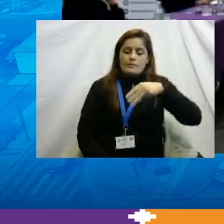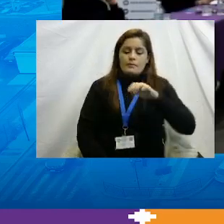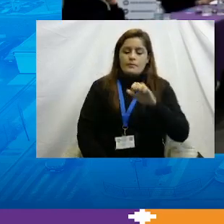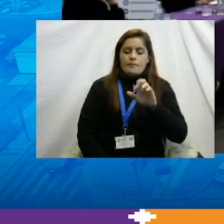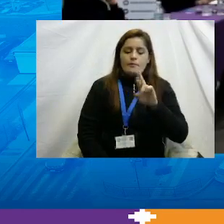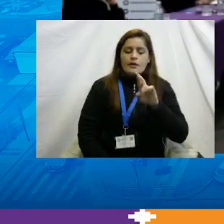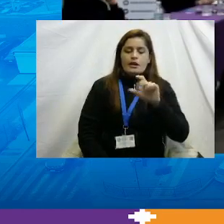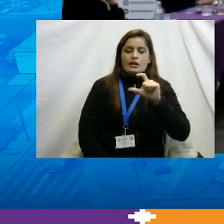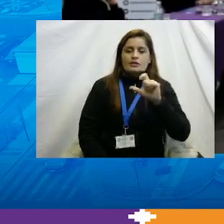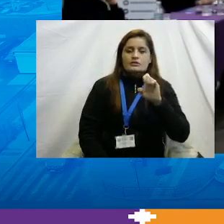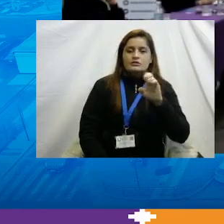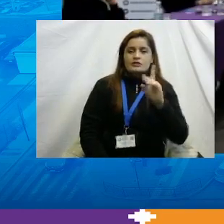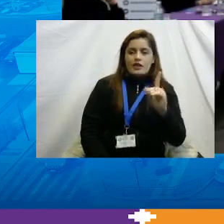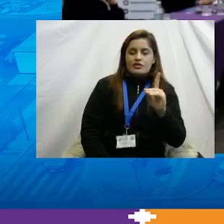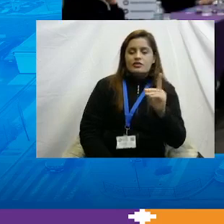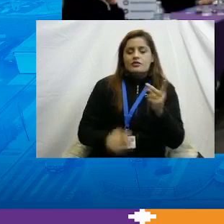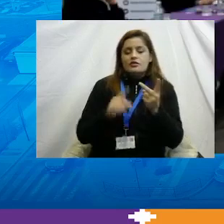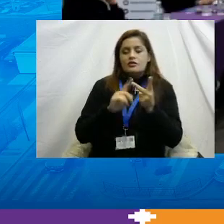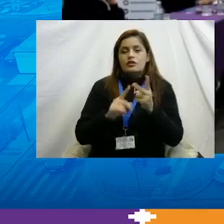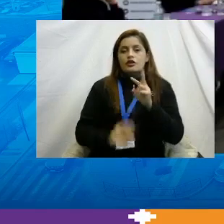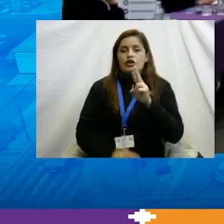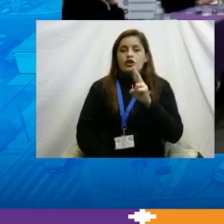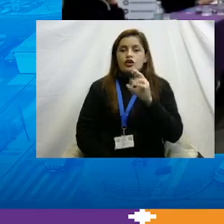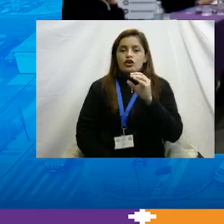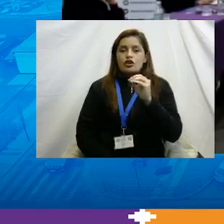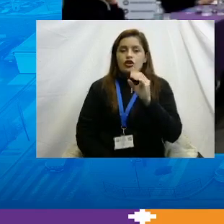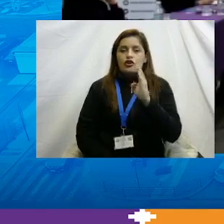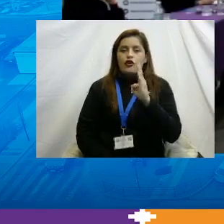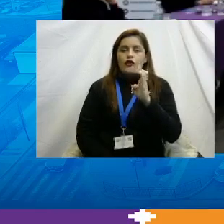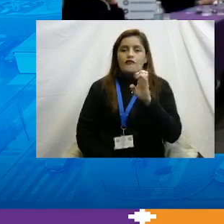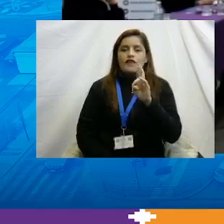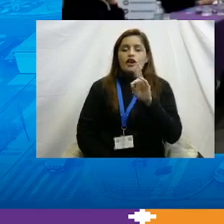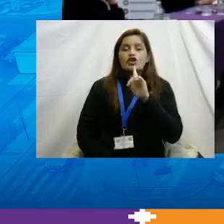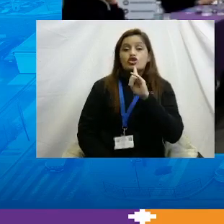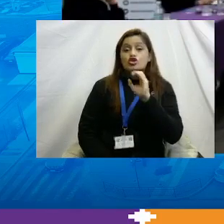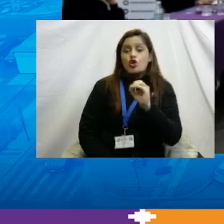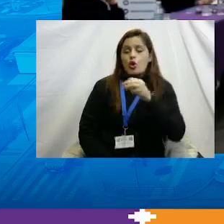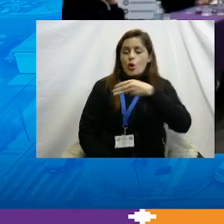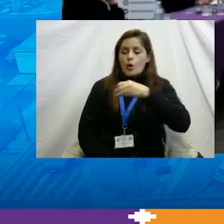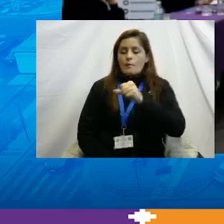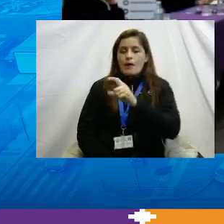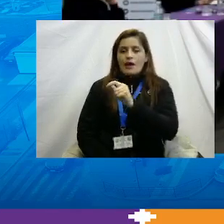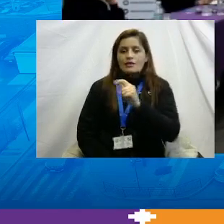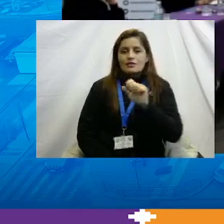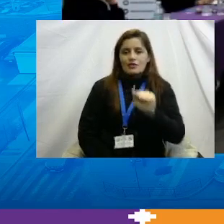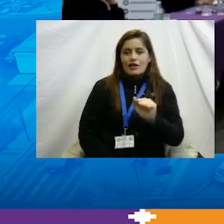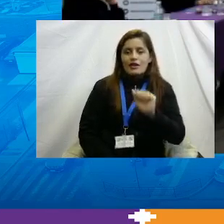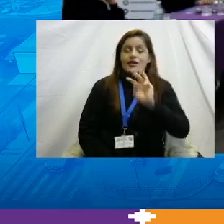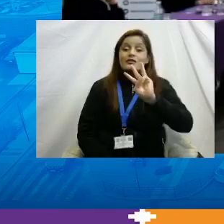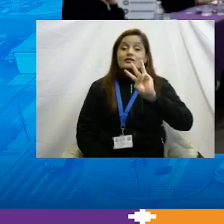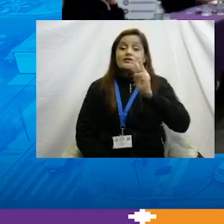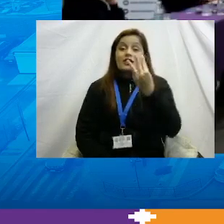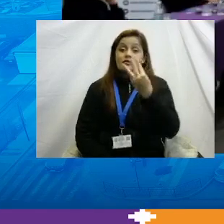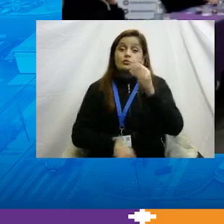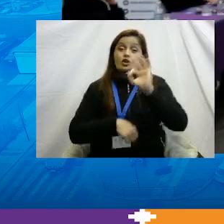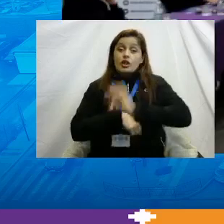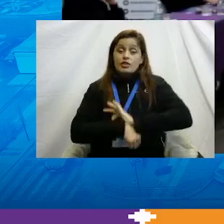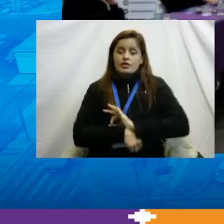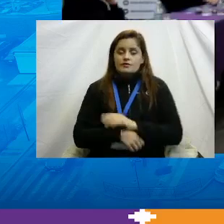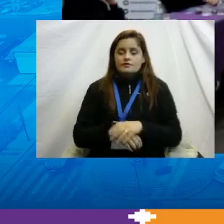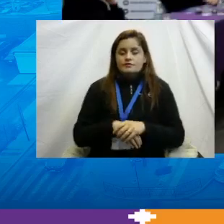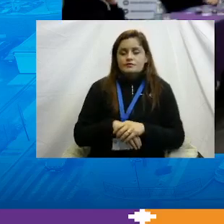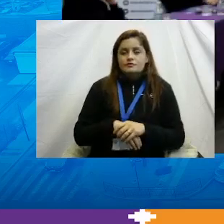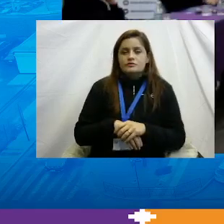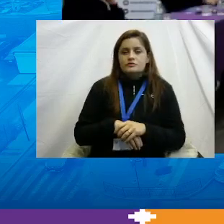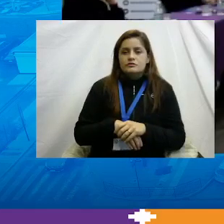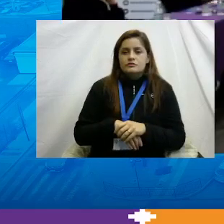Roberto Mata y Tres Poniente, en ambos lados de la calle, sur y norte. Lomo de toro o reductor de velocidad, en realidad, como se llaman ahora. Es cuestión